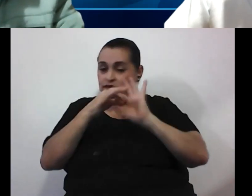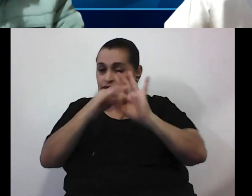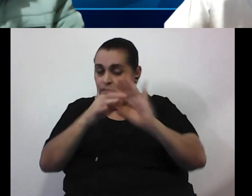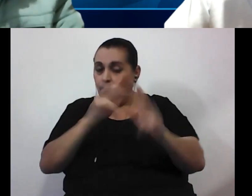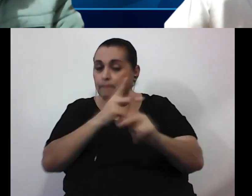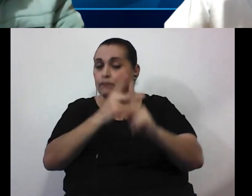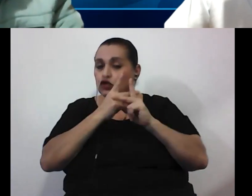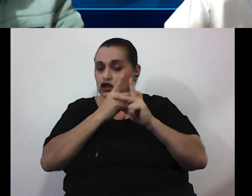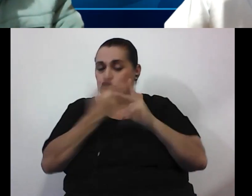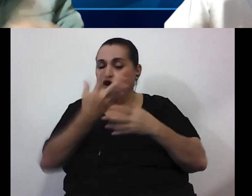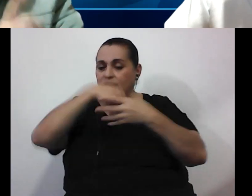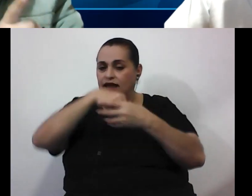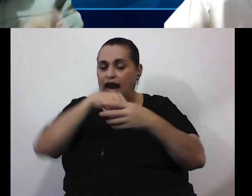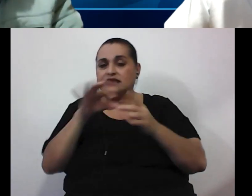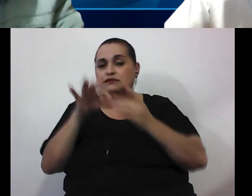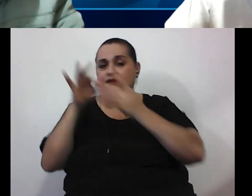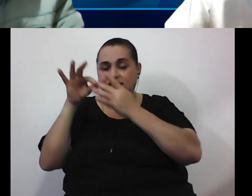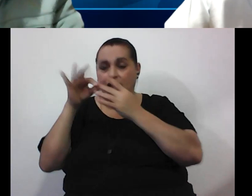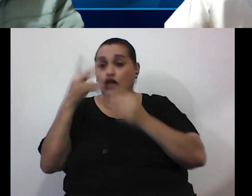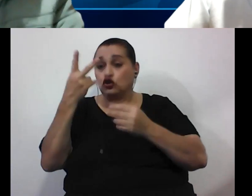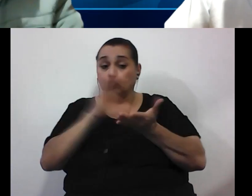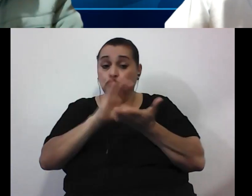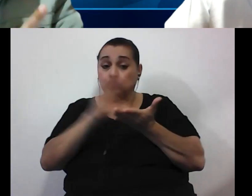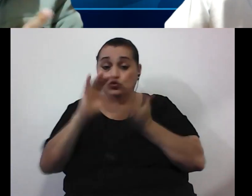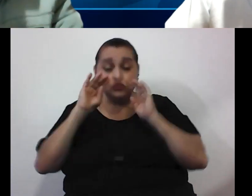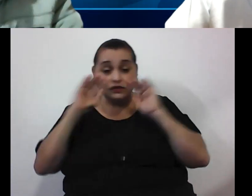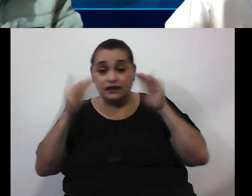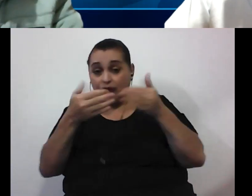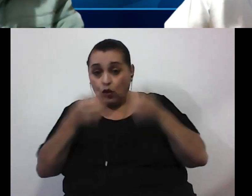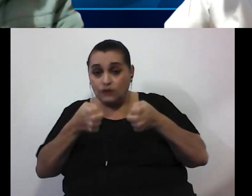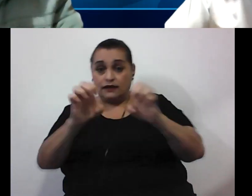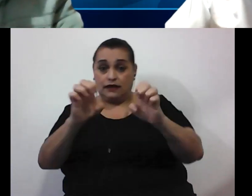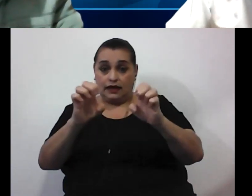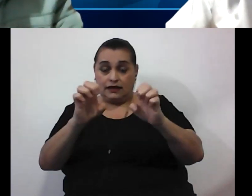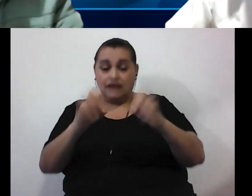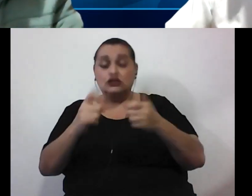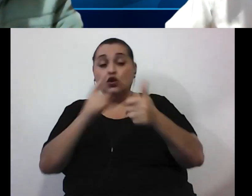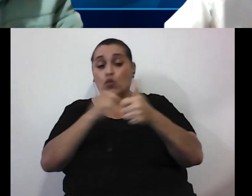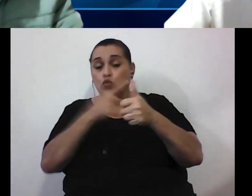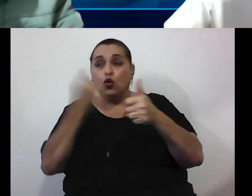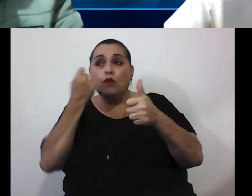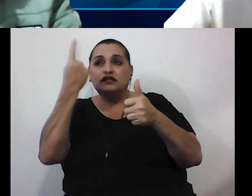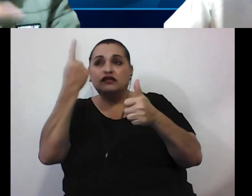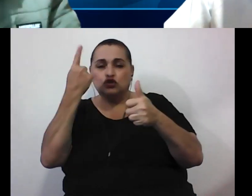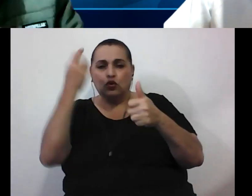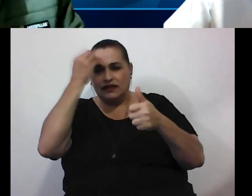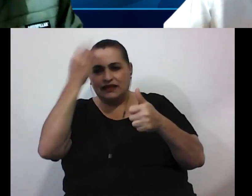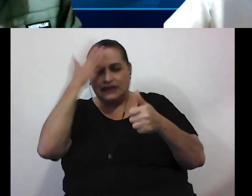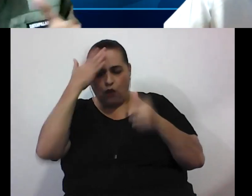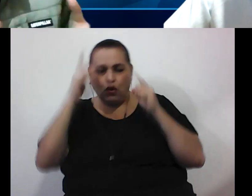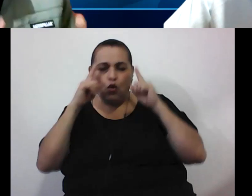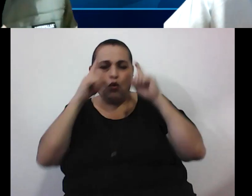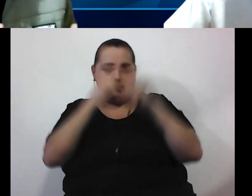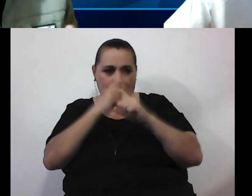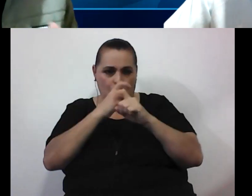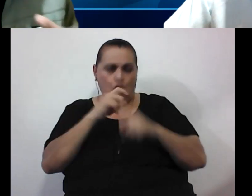integral y especial, y 2 cursos están centrados en estrategias y uno en la comprensión del trauma complejo. No para que lo intervengan,